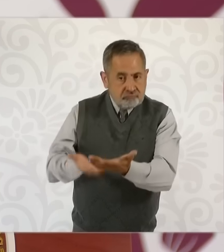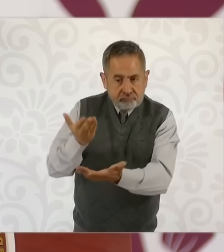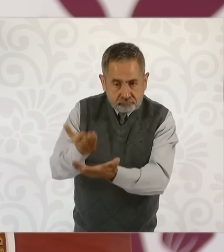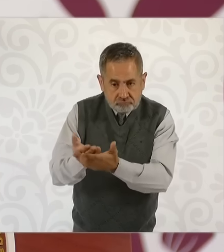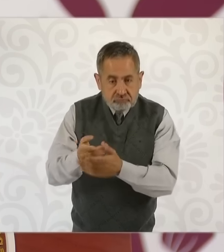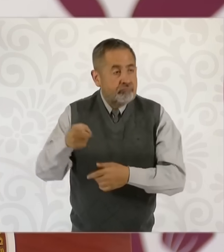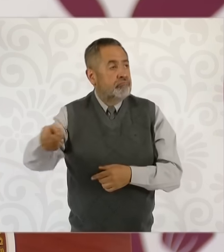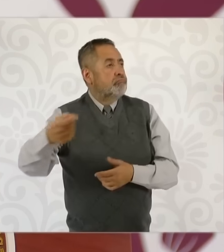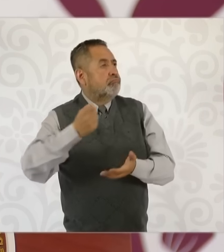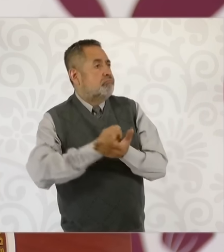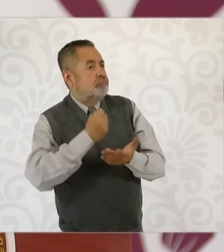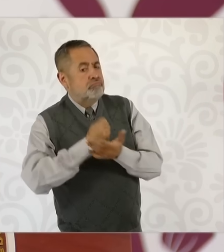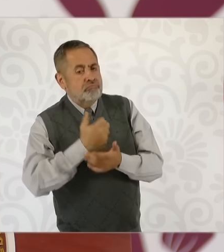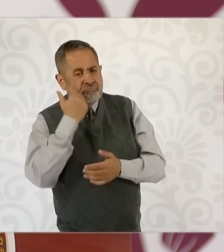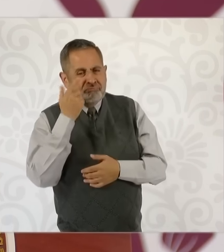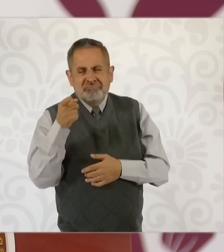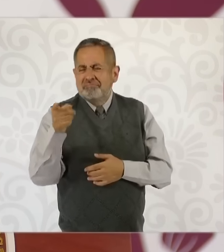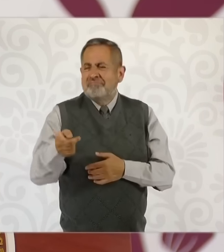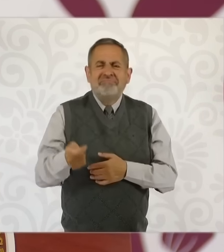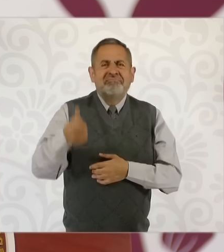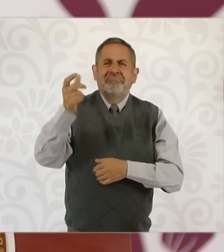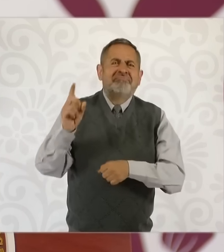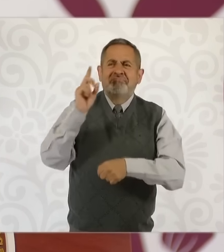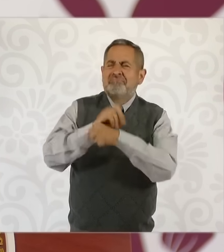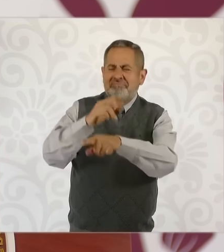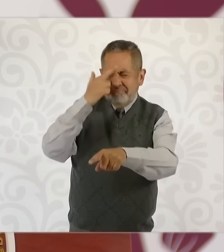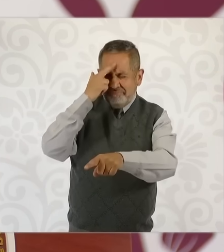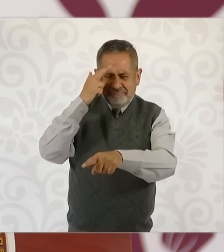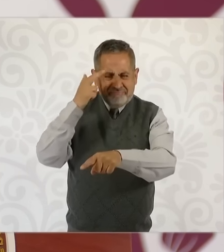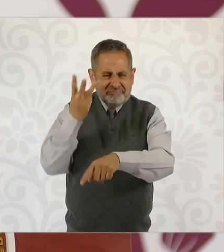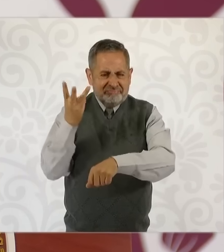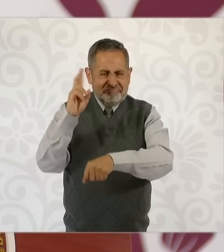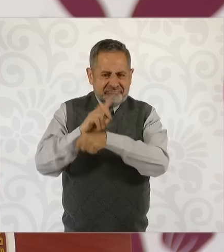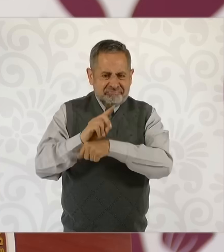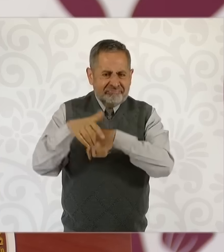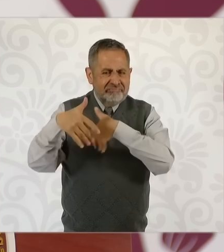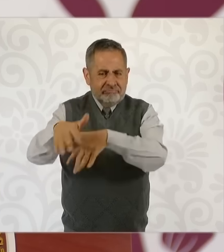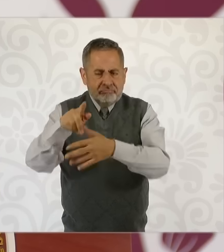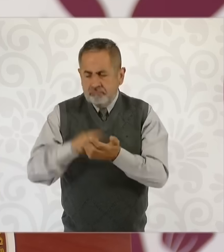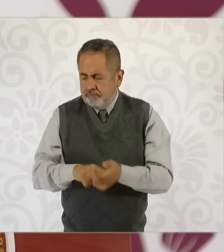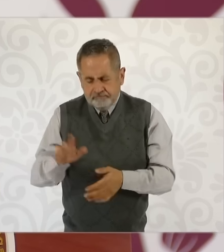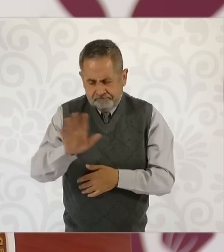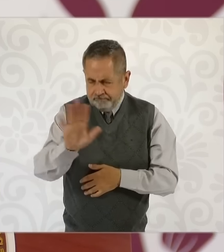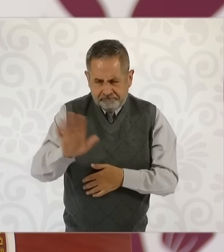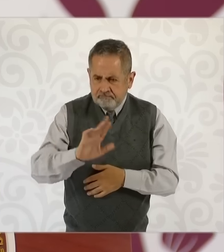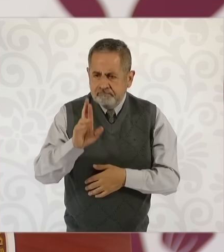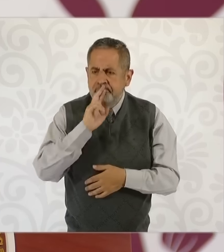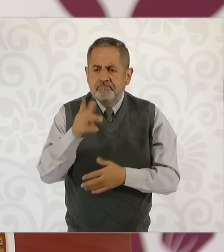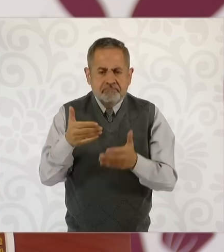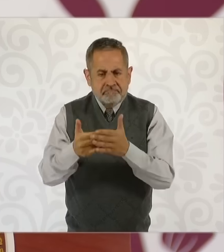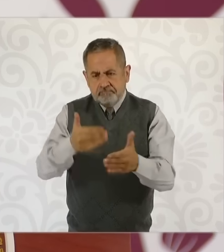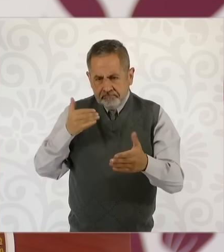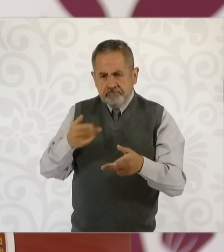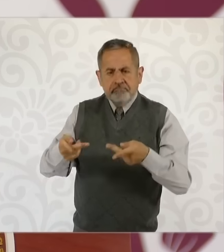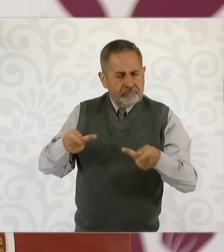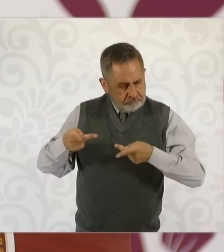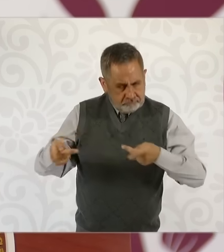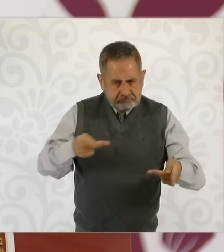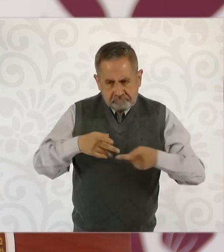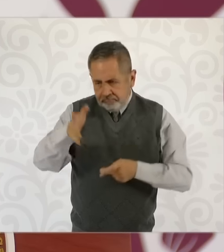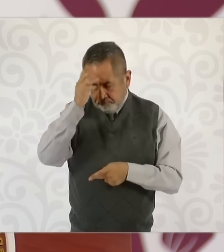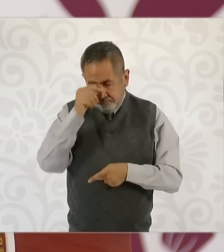nos reuniéramos cuando tuvieron el primer paro de los 3 días. Les dije, no, pero con todo gusto los recibo el 8 de